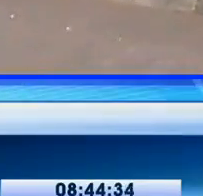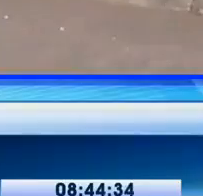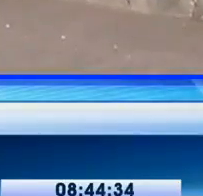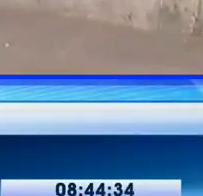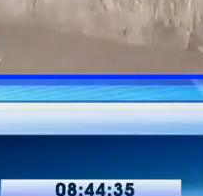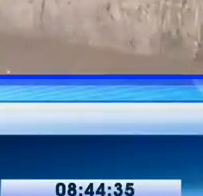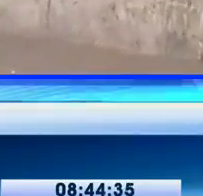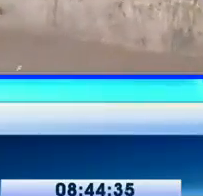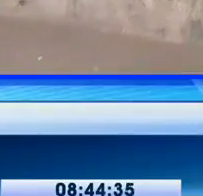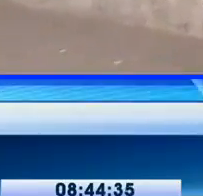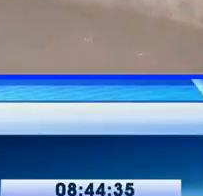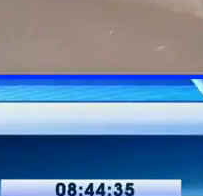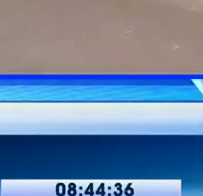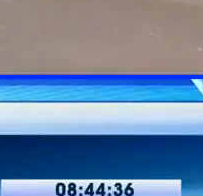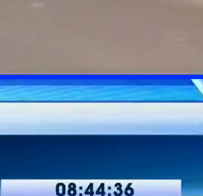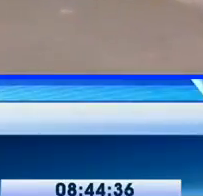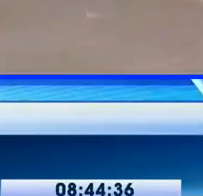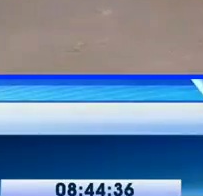ojalá